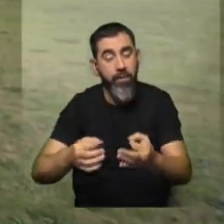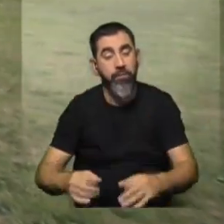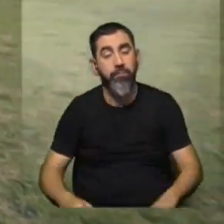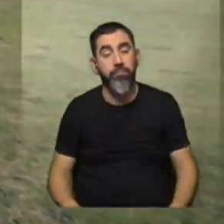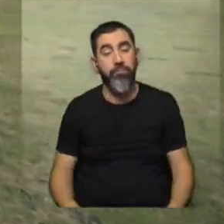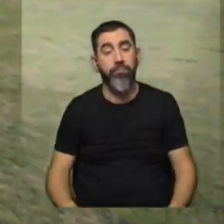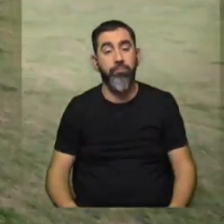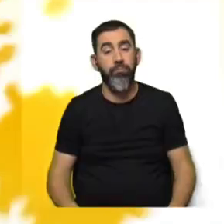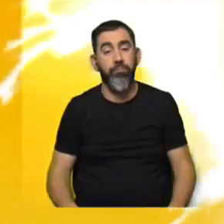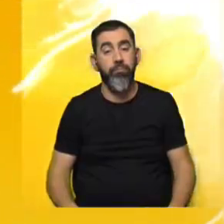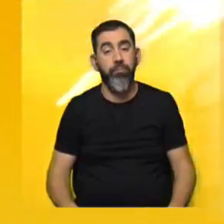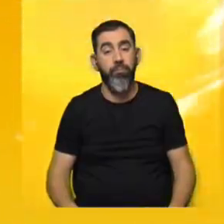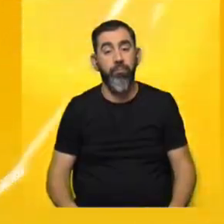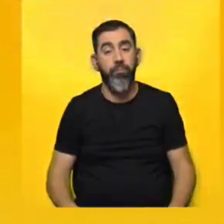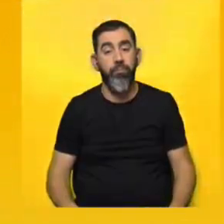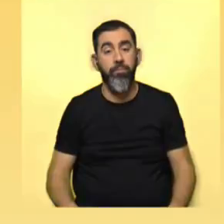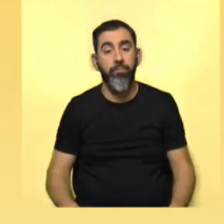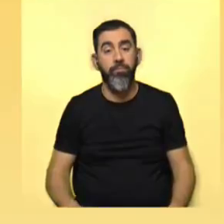midiendo.